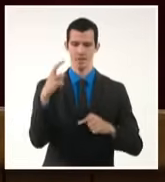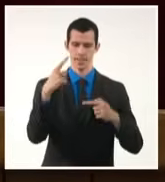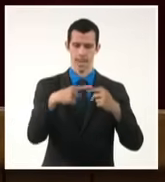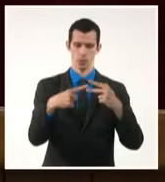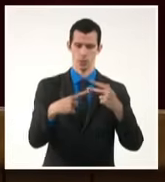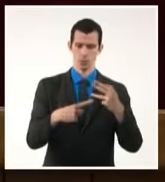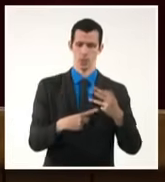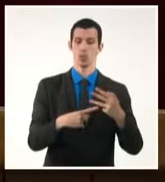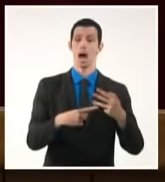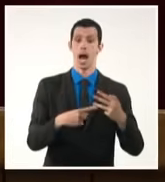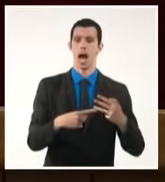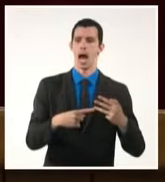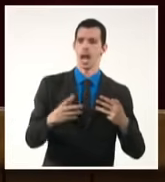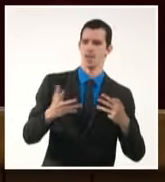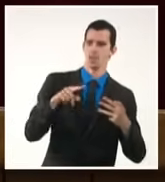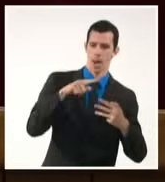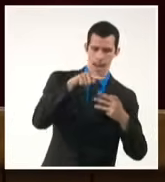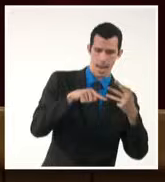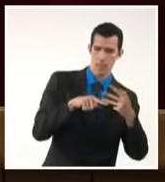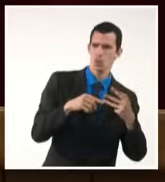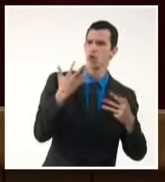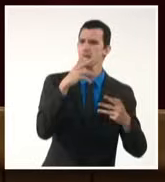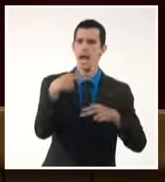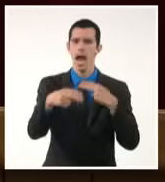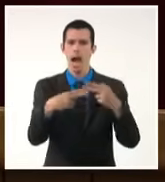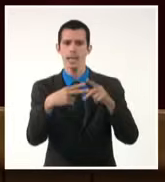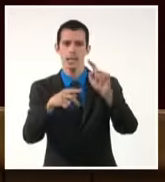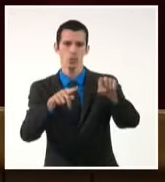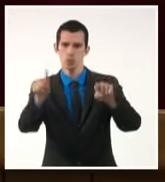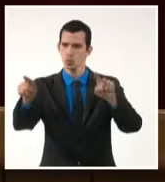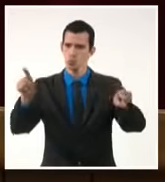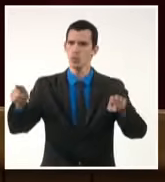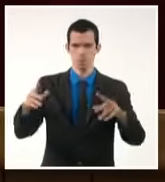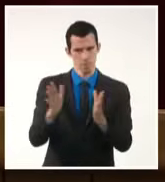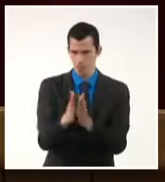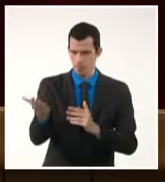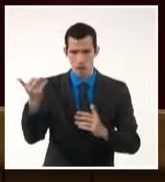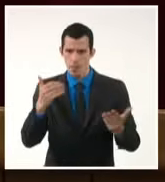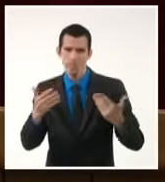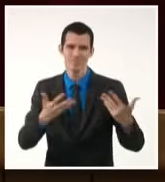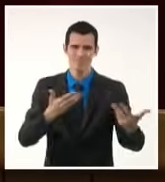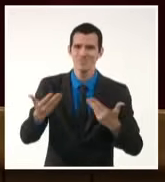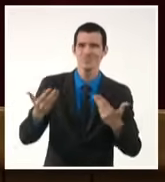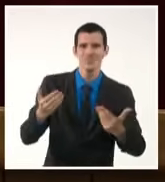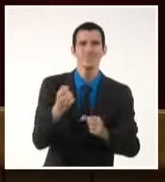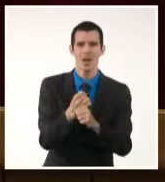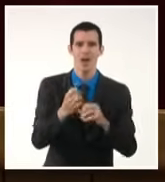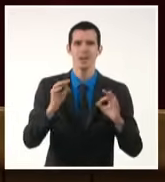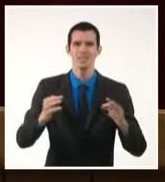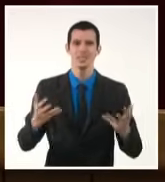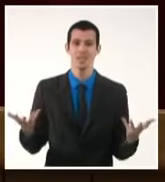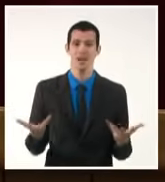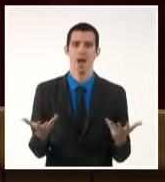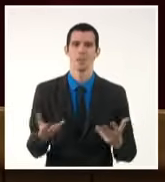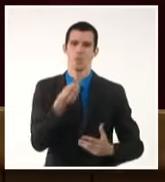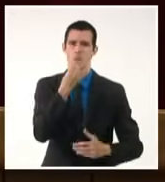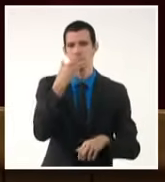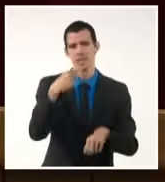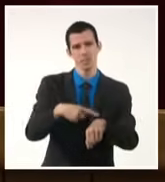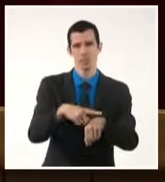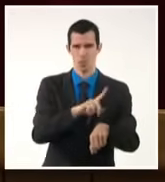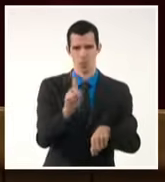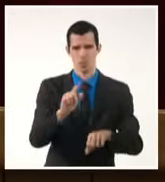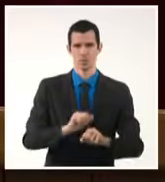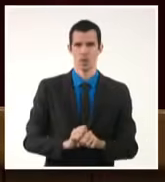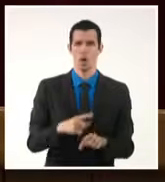cambiario por el Estado y reordenar el sistema financiero, garantizando a quienes lo generan niveles de autofinanciamiento